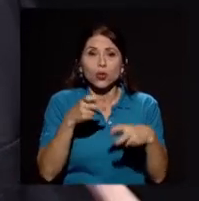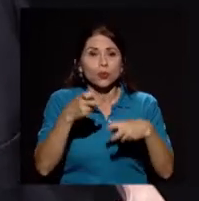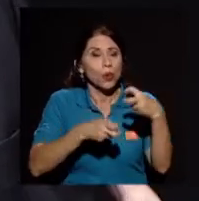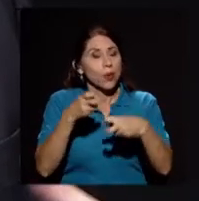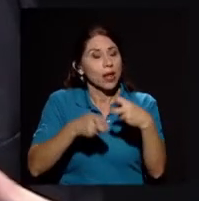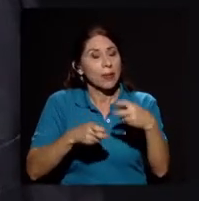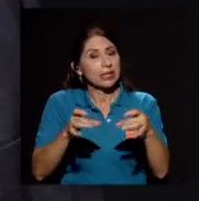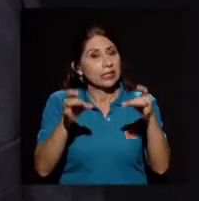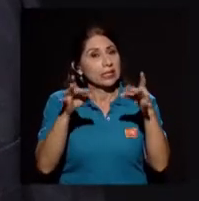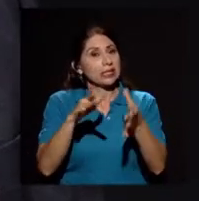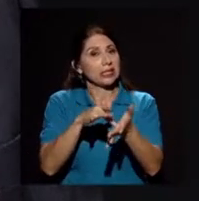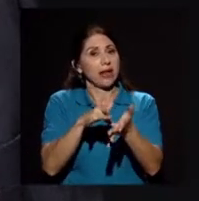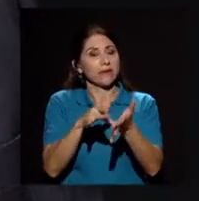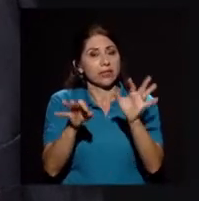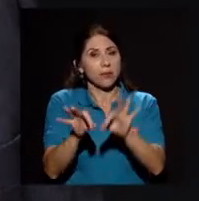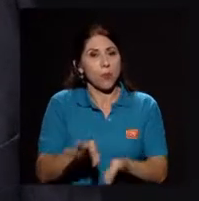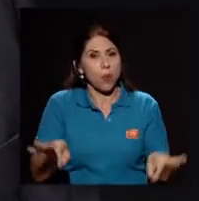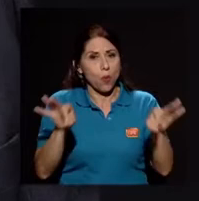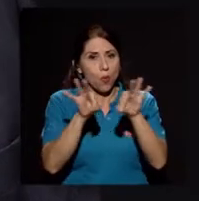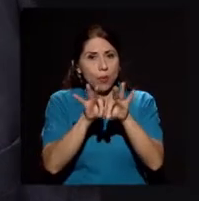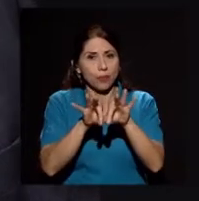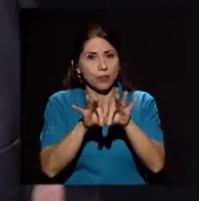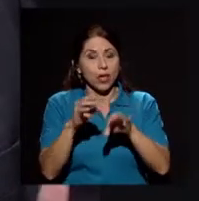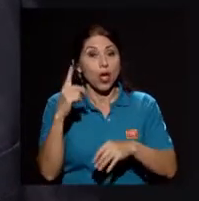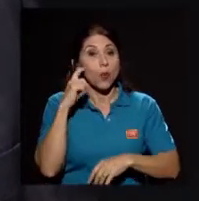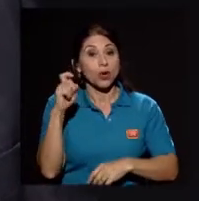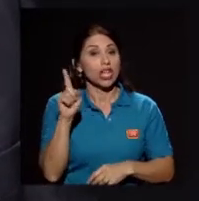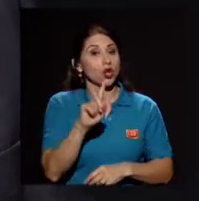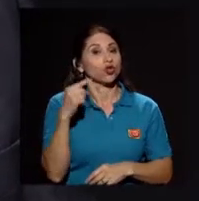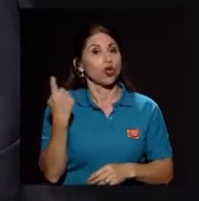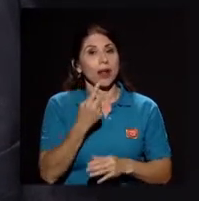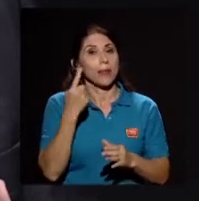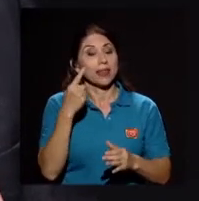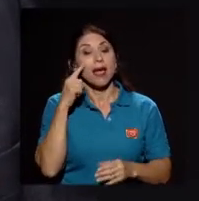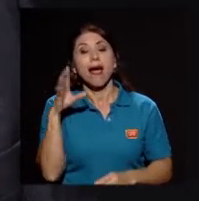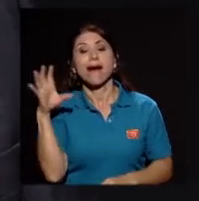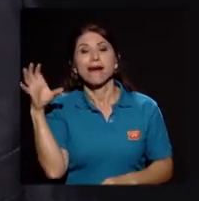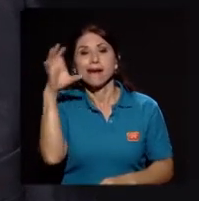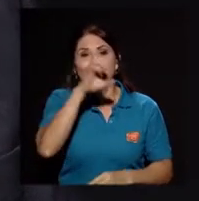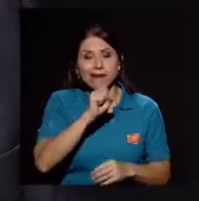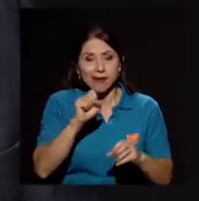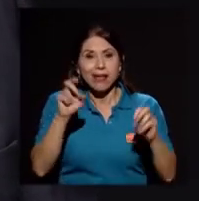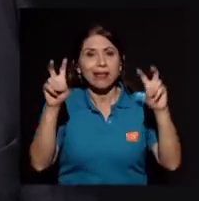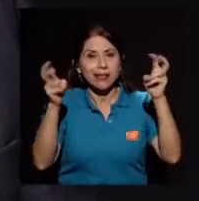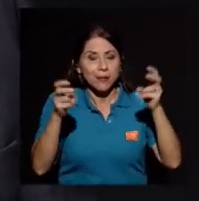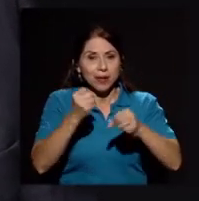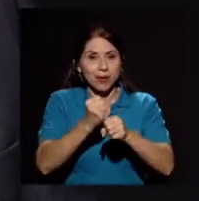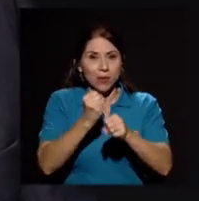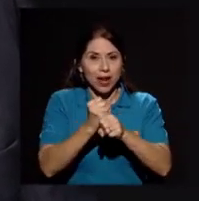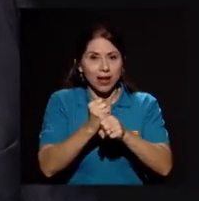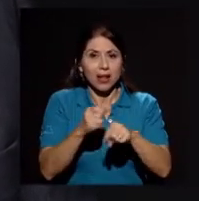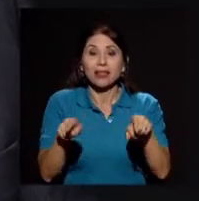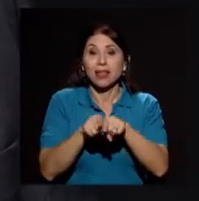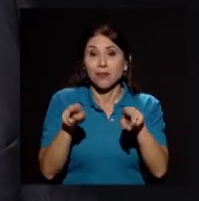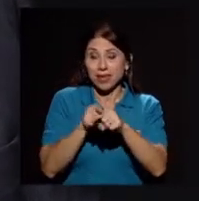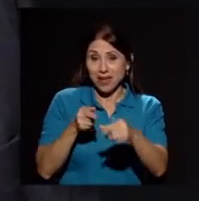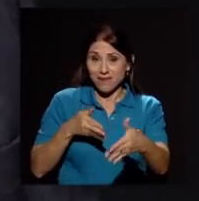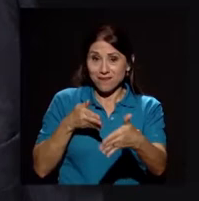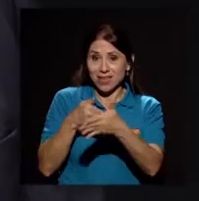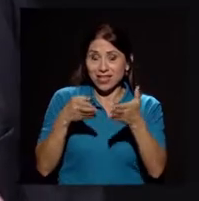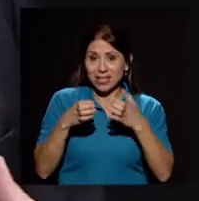todo porque no sólo afectan se refleja en el mercado laboral hoy sino que sobre todo afectan el éxito de nuestra estrategia de desarrollo en el mediano plazo